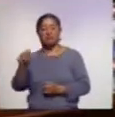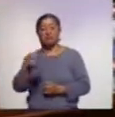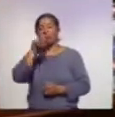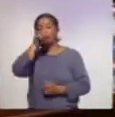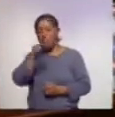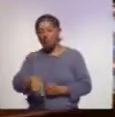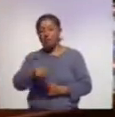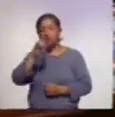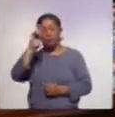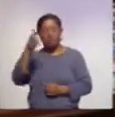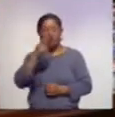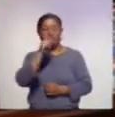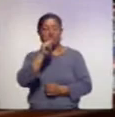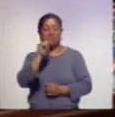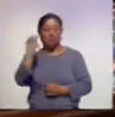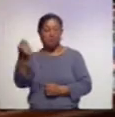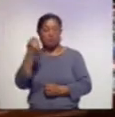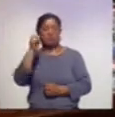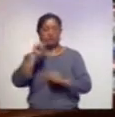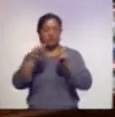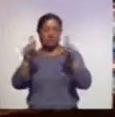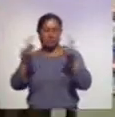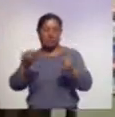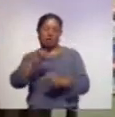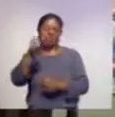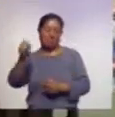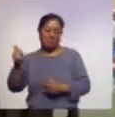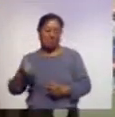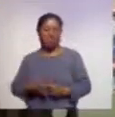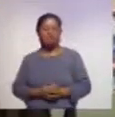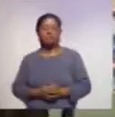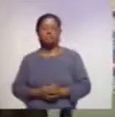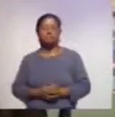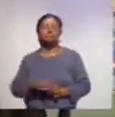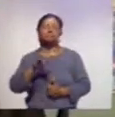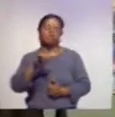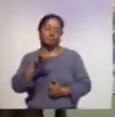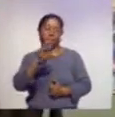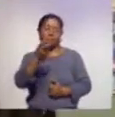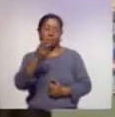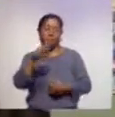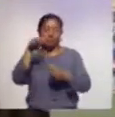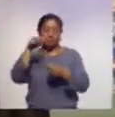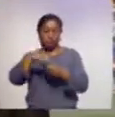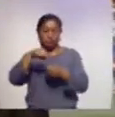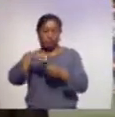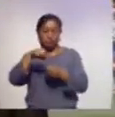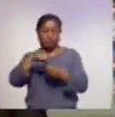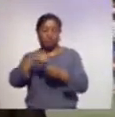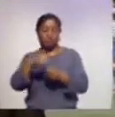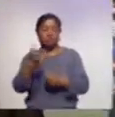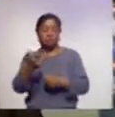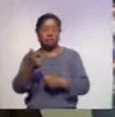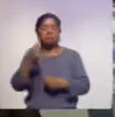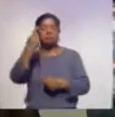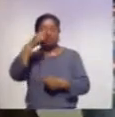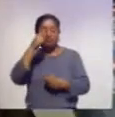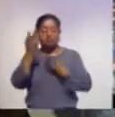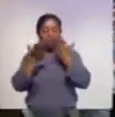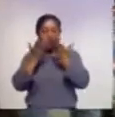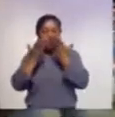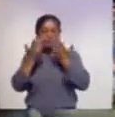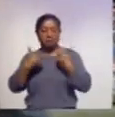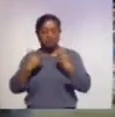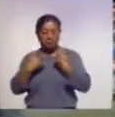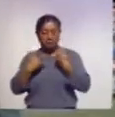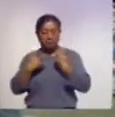de la Universidad Tecnológica de Tlaxcala, entre otras, que por supuesto genera un ahorro importante para los estudiantes y sus familias,